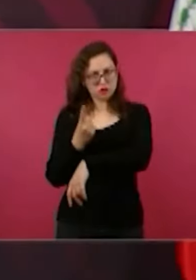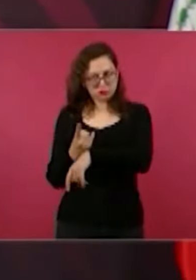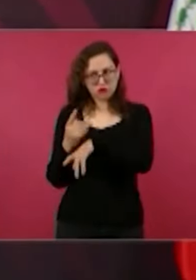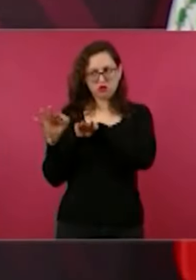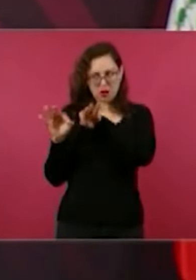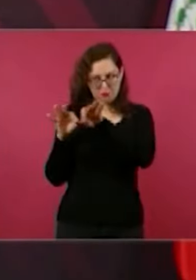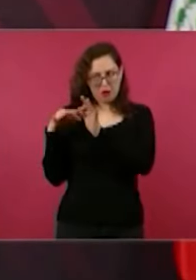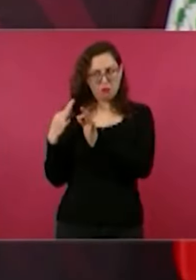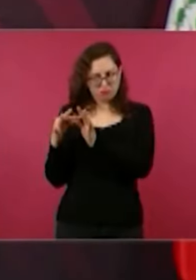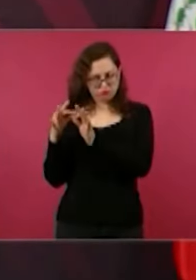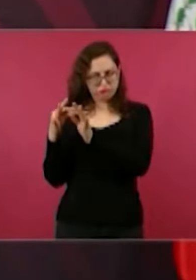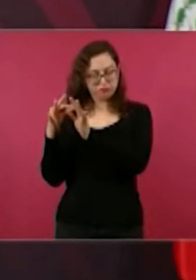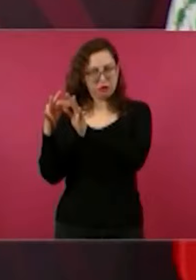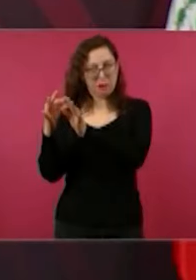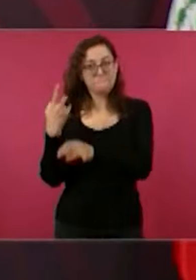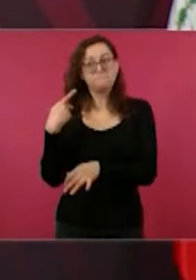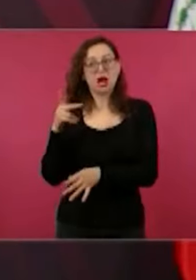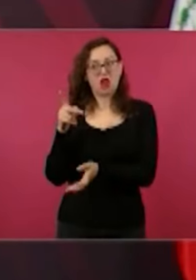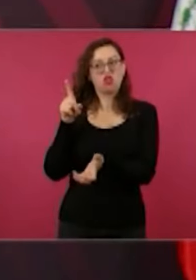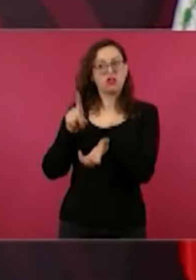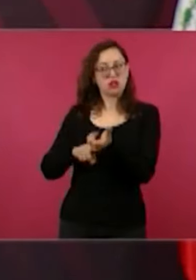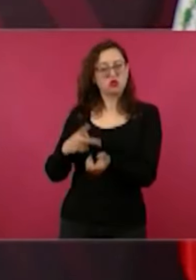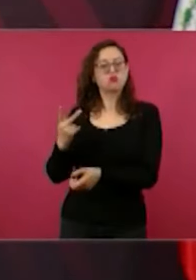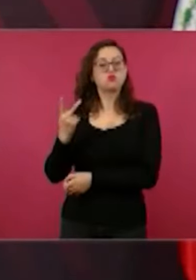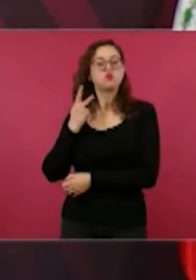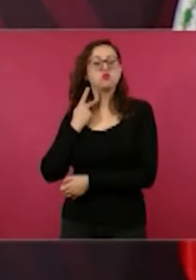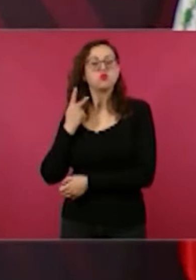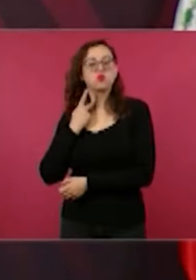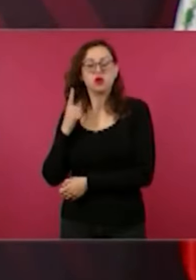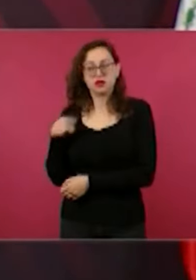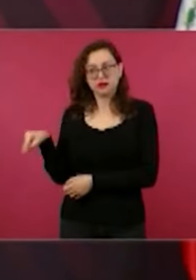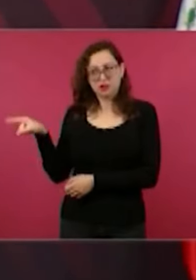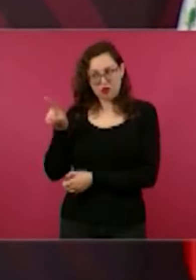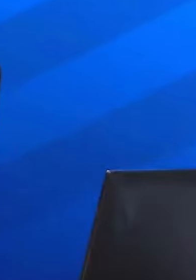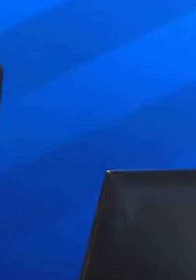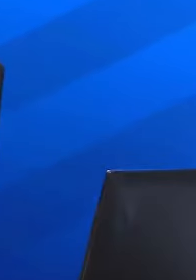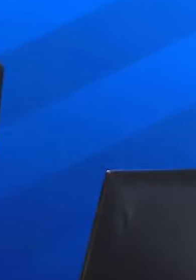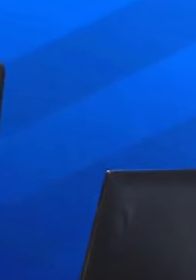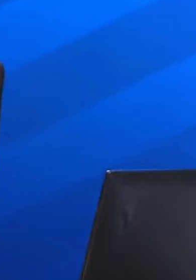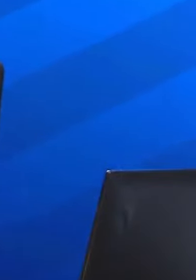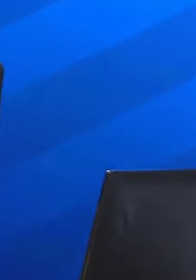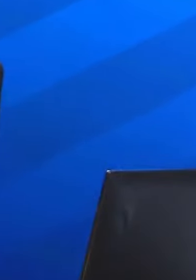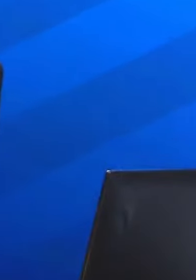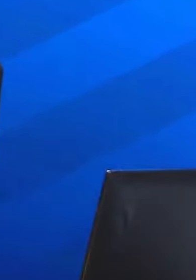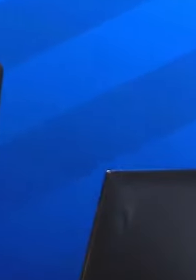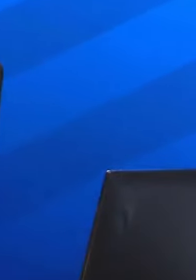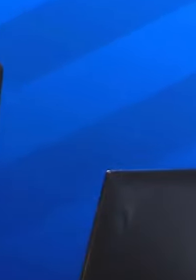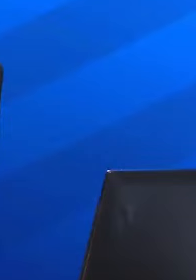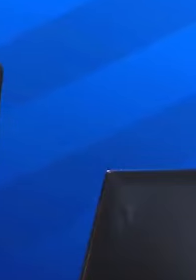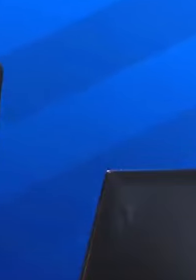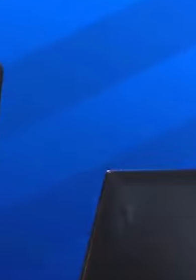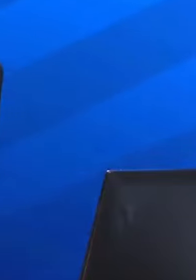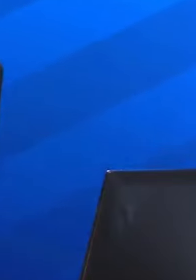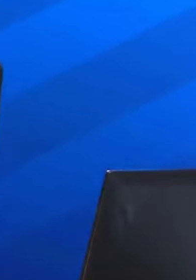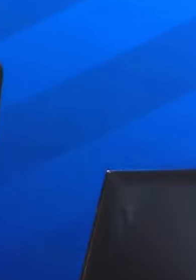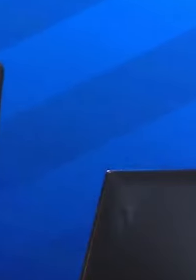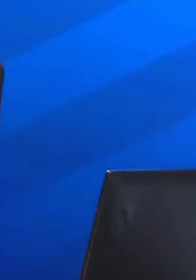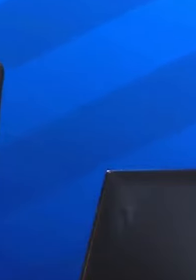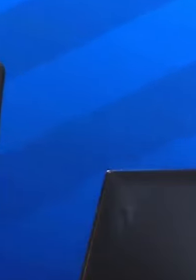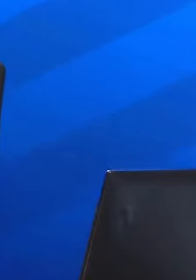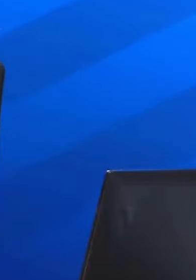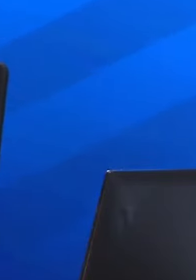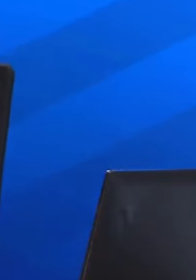que sirva para tocar cosas de fondo de fondo como decía la ministra piña a ver esto no lo resuelve pero vamos a platicar Cuáles